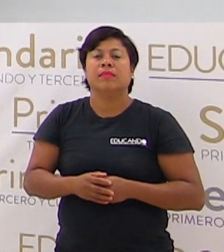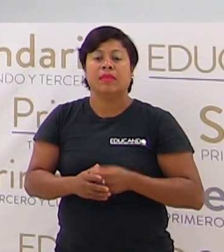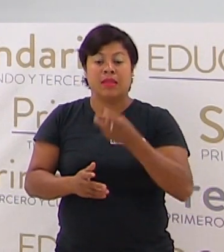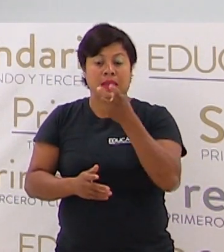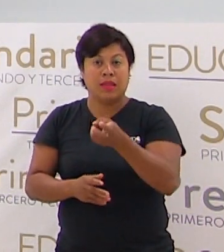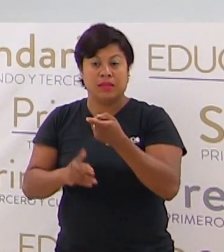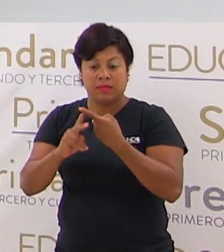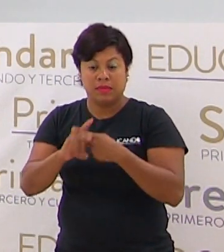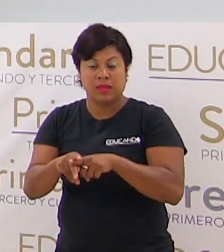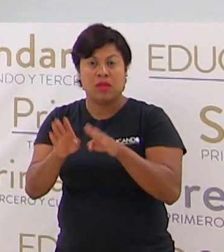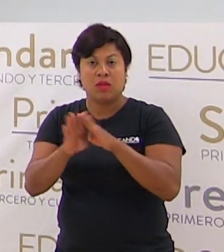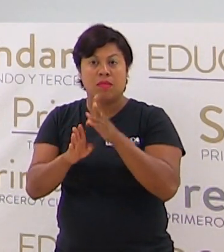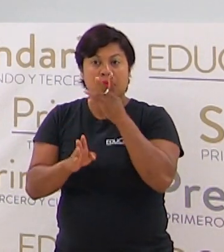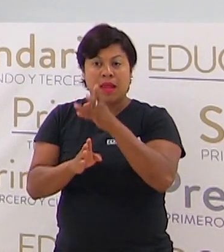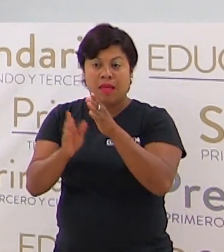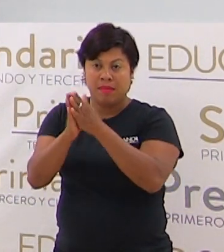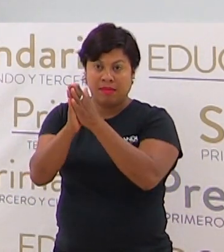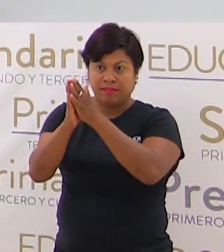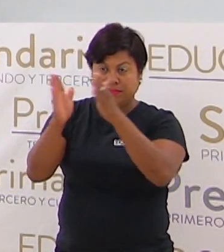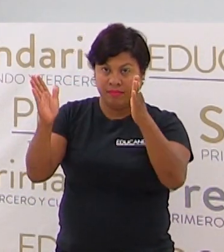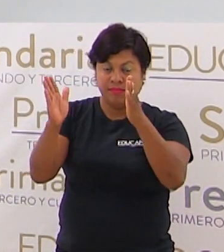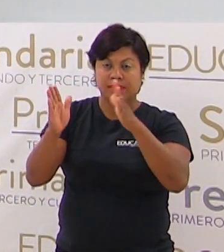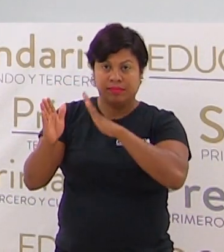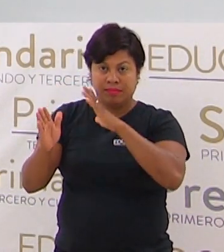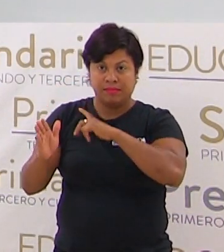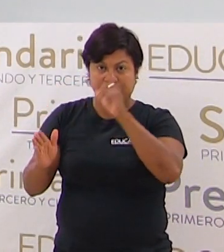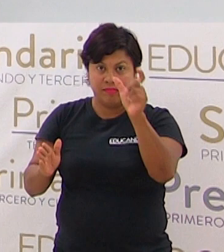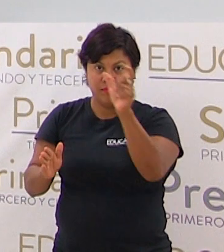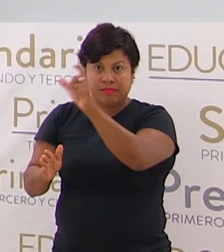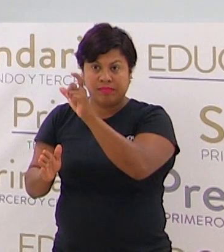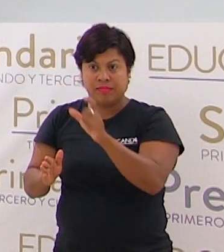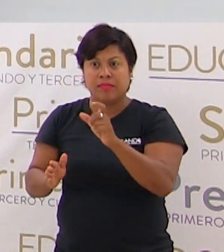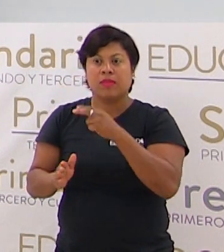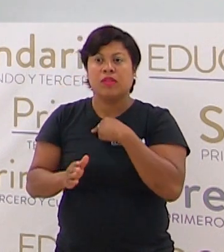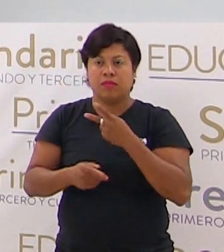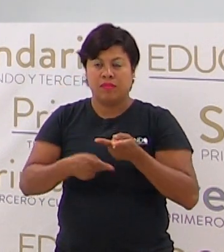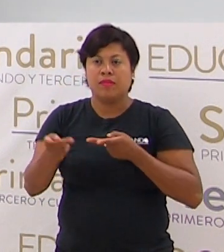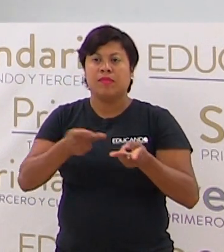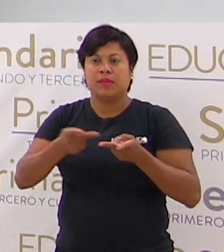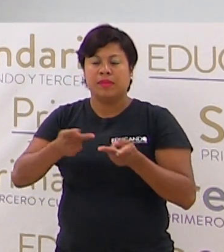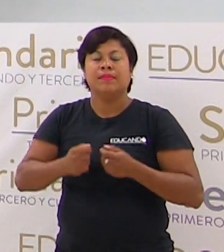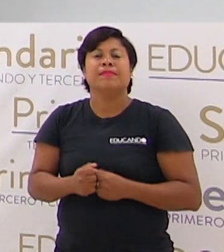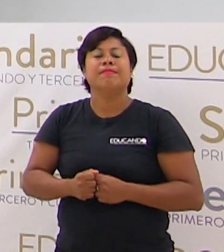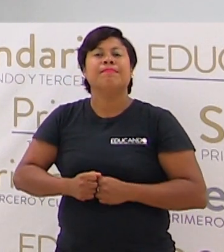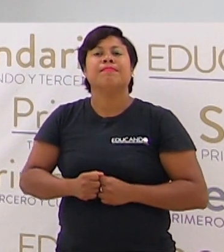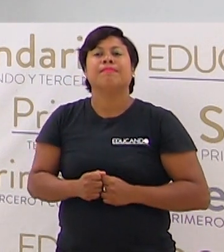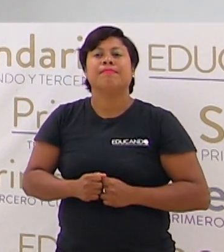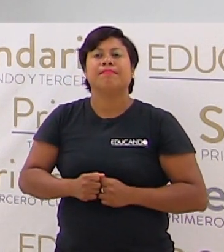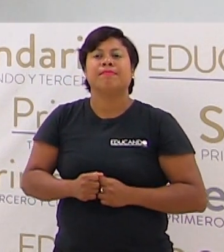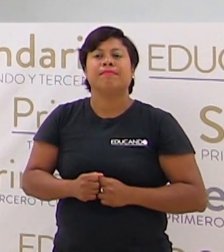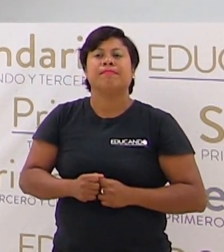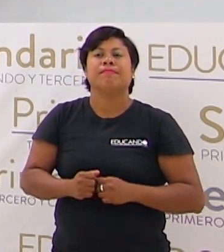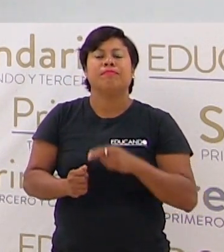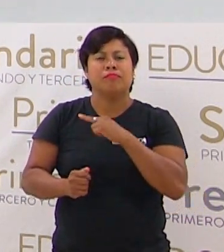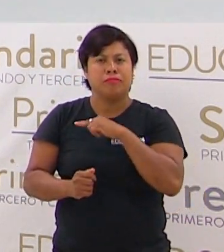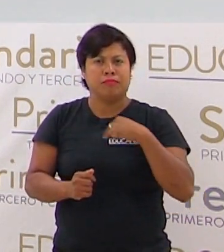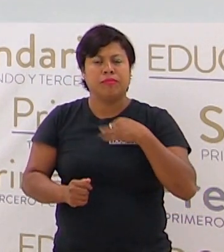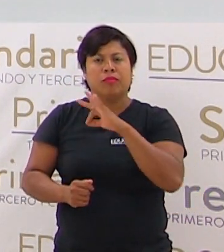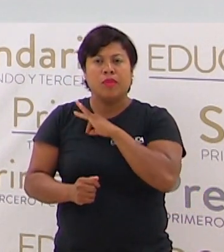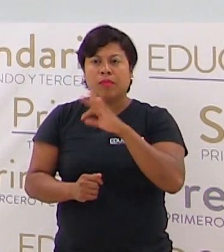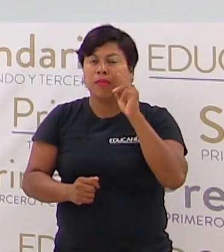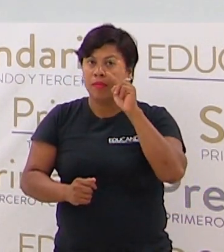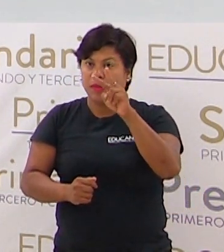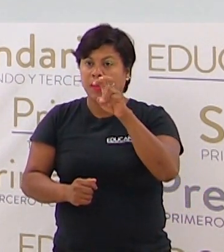que a partir de unas palabras guía que vamos o que estoy preparando, vamos a